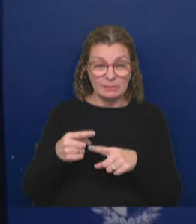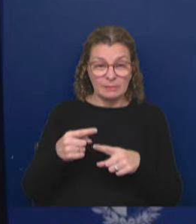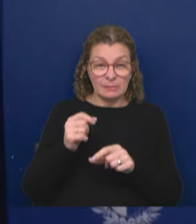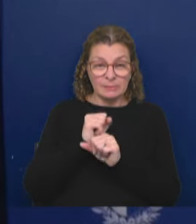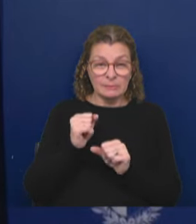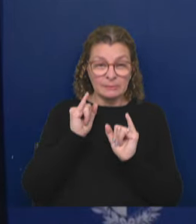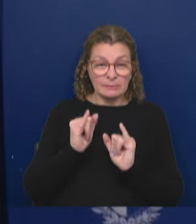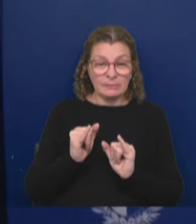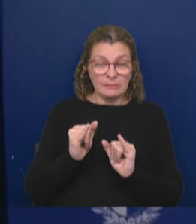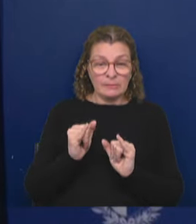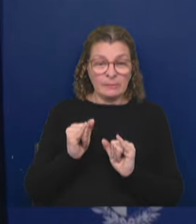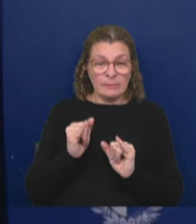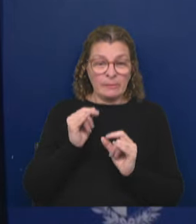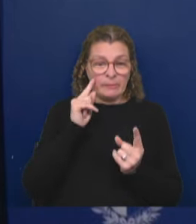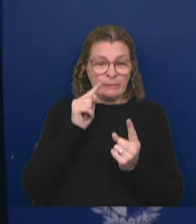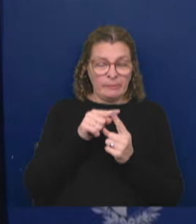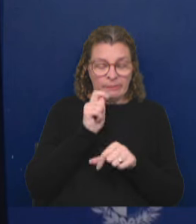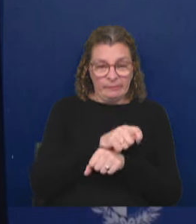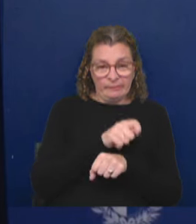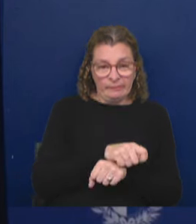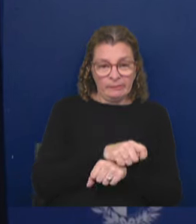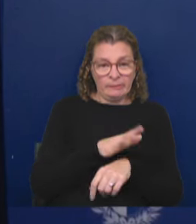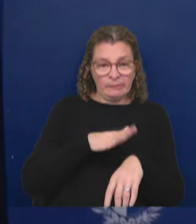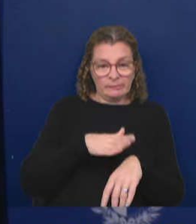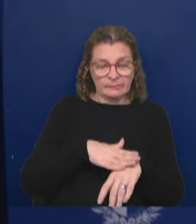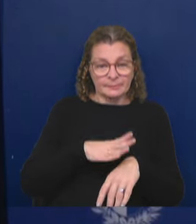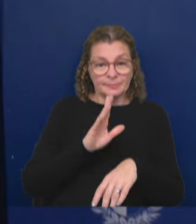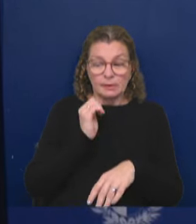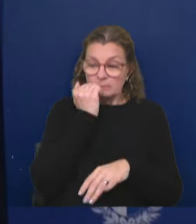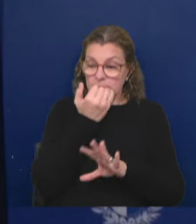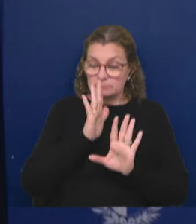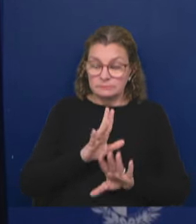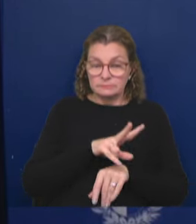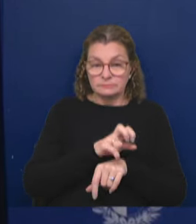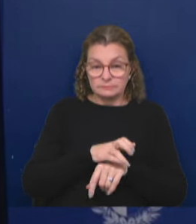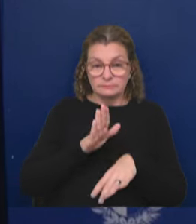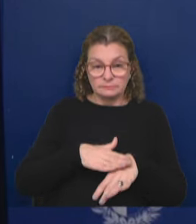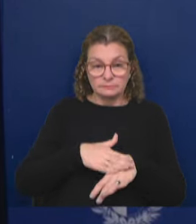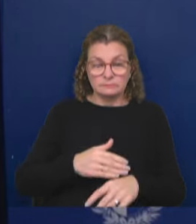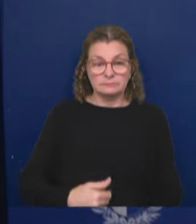podría tener consecuencias desde el punto de vista penal y por lo tanto está también bajo la reserva de la Fiscalía.